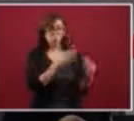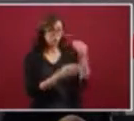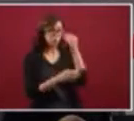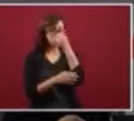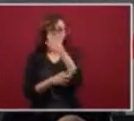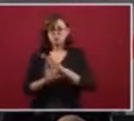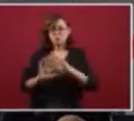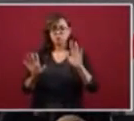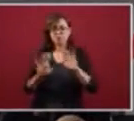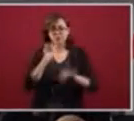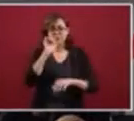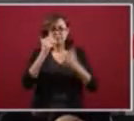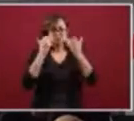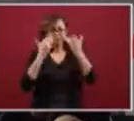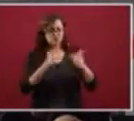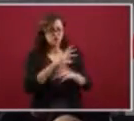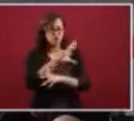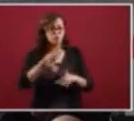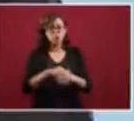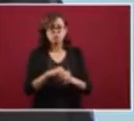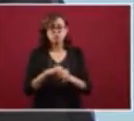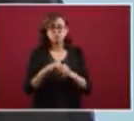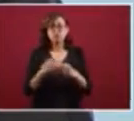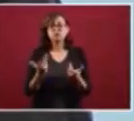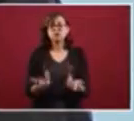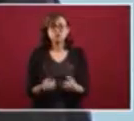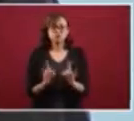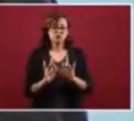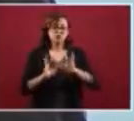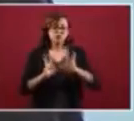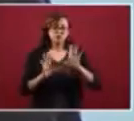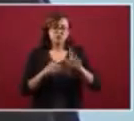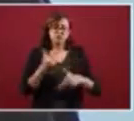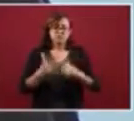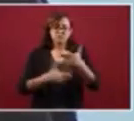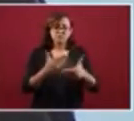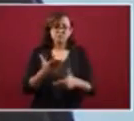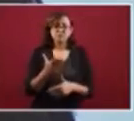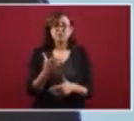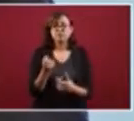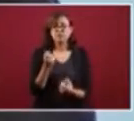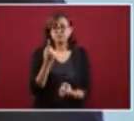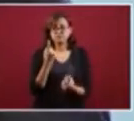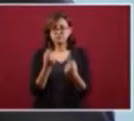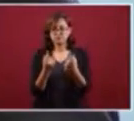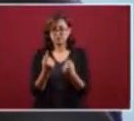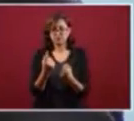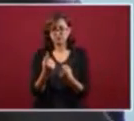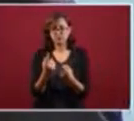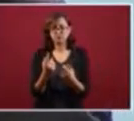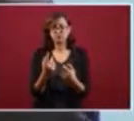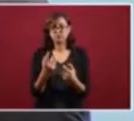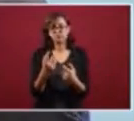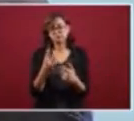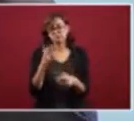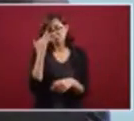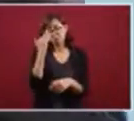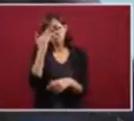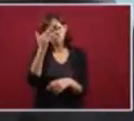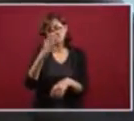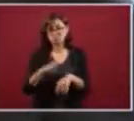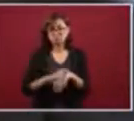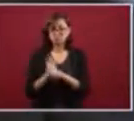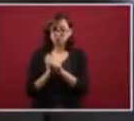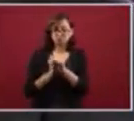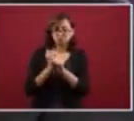al tanto de las pruebas. Esto obviamente llevó a algún retraso, a una toma mayor de tiempo. La